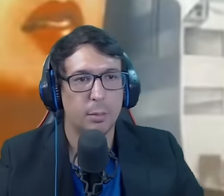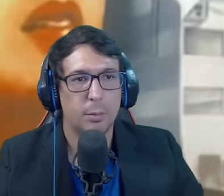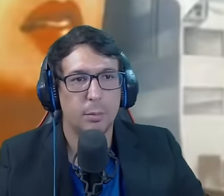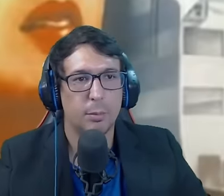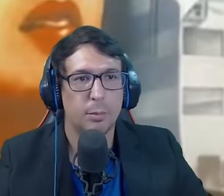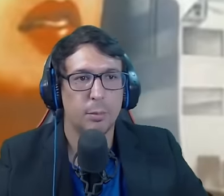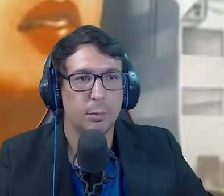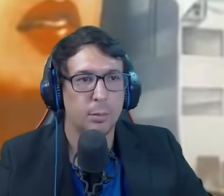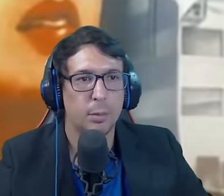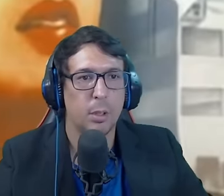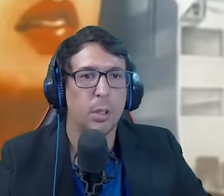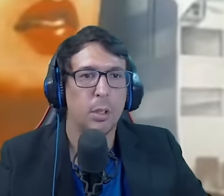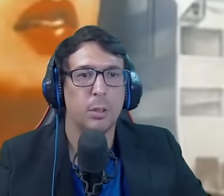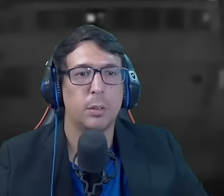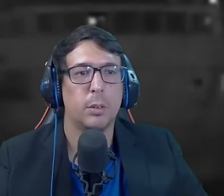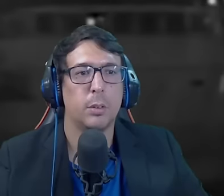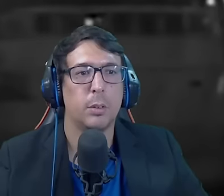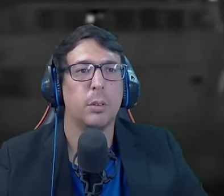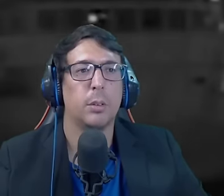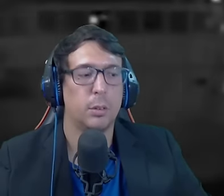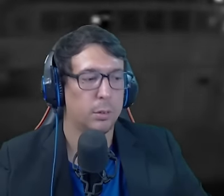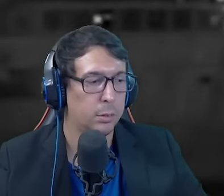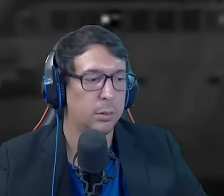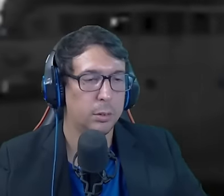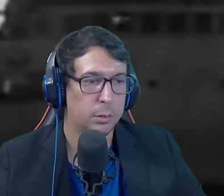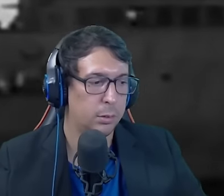Un viaje, una aventura llena de historias.